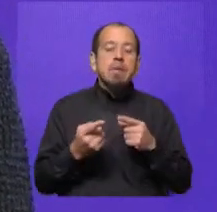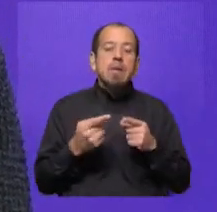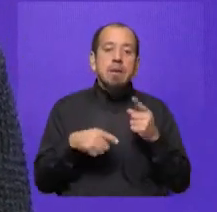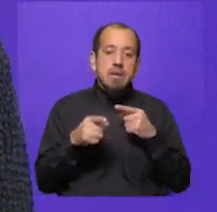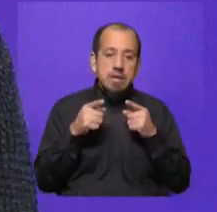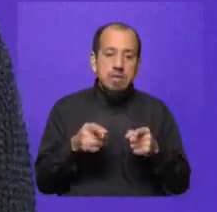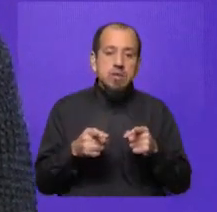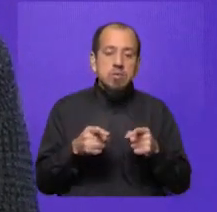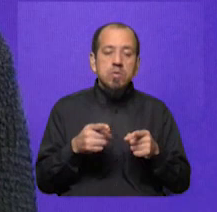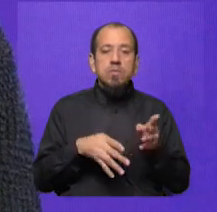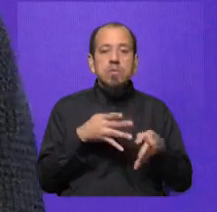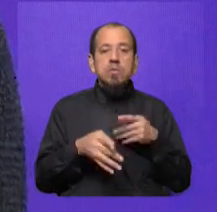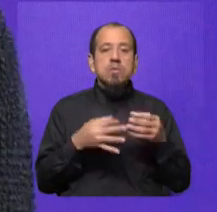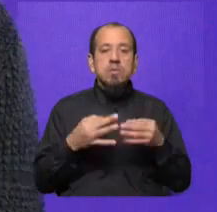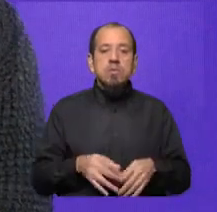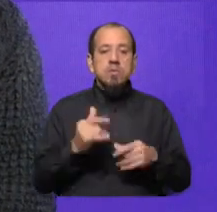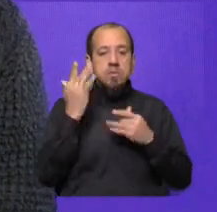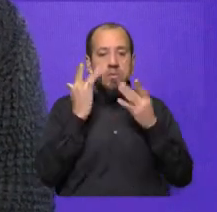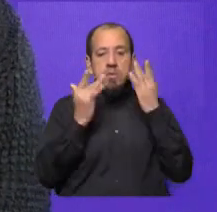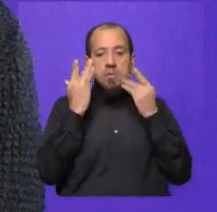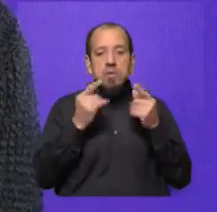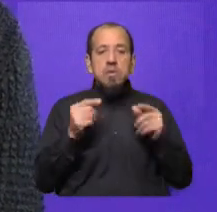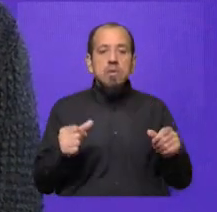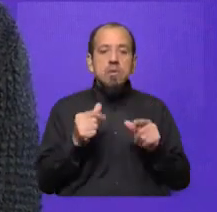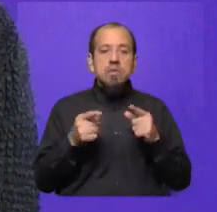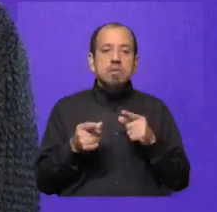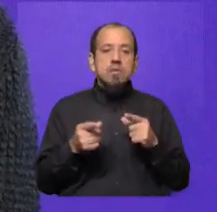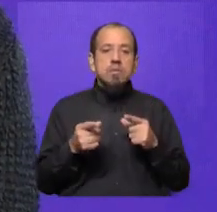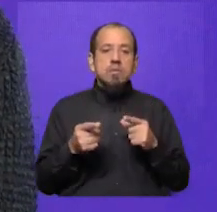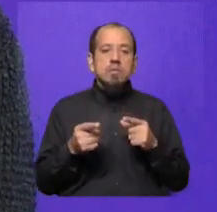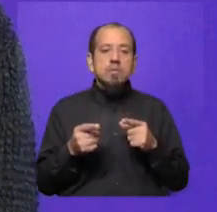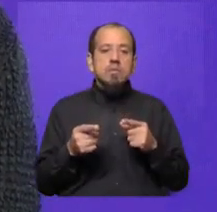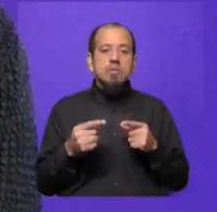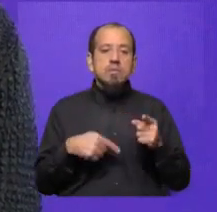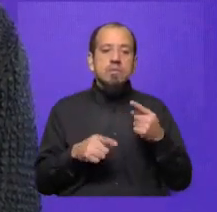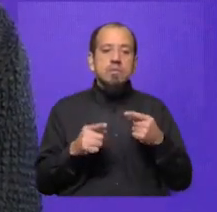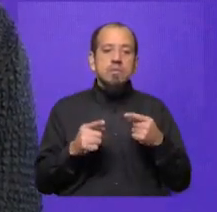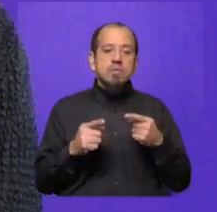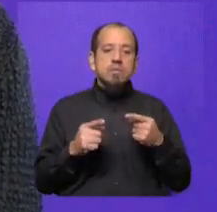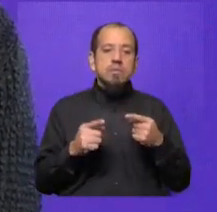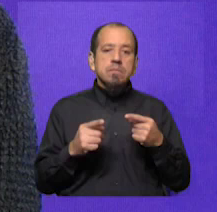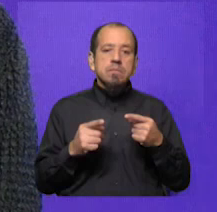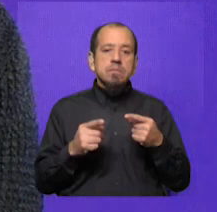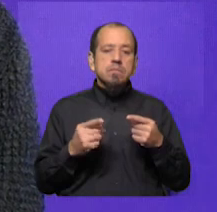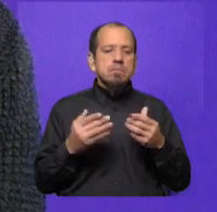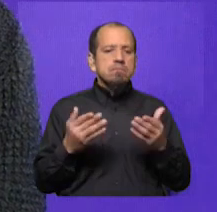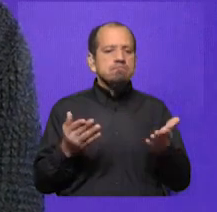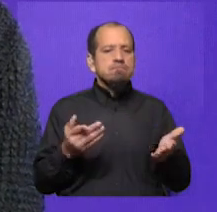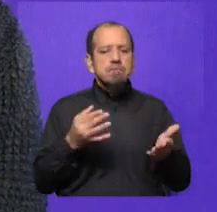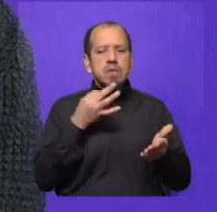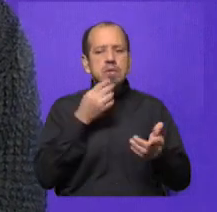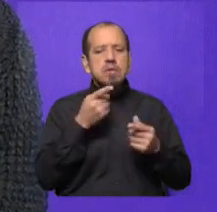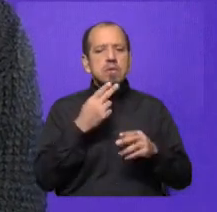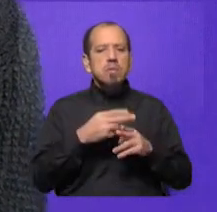parte me parece que que funciona muy bien los artistas extranjeros que vienen vienen un poco con con esa Cómo se llama